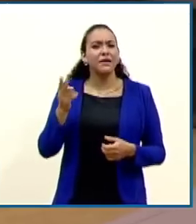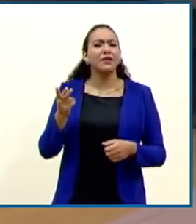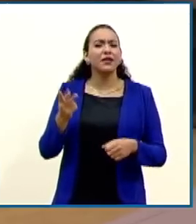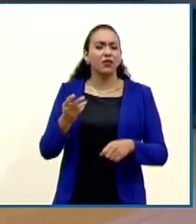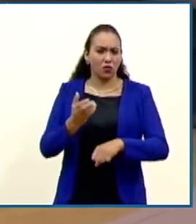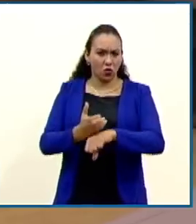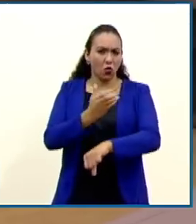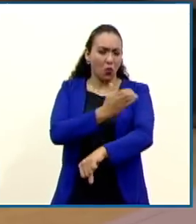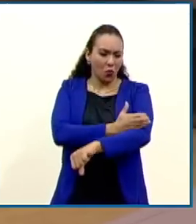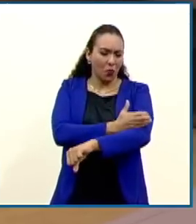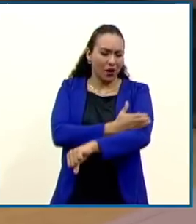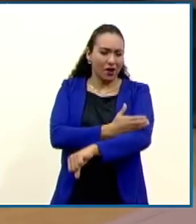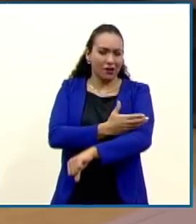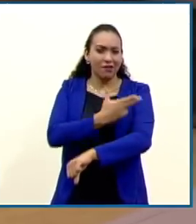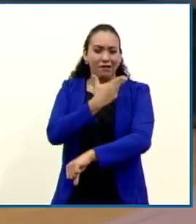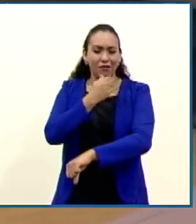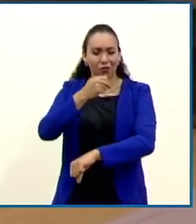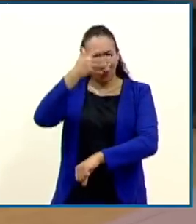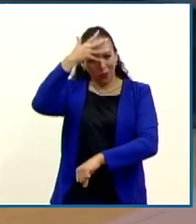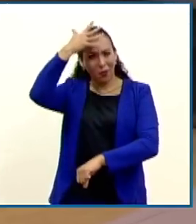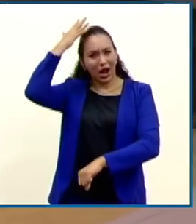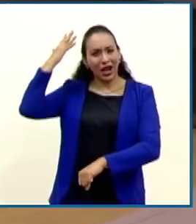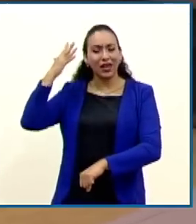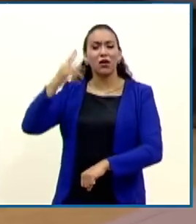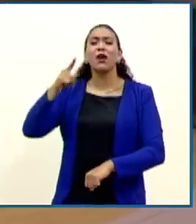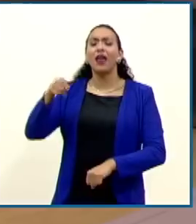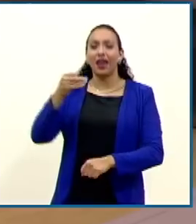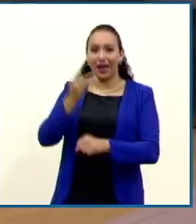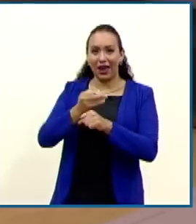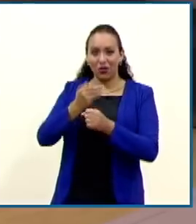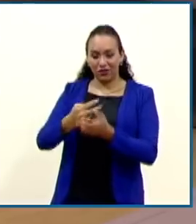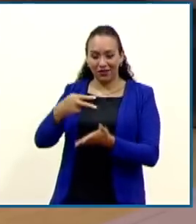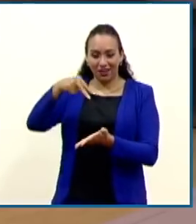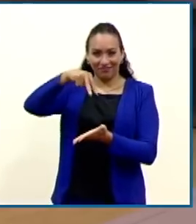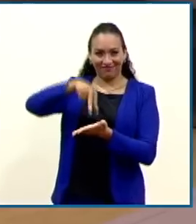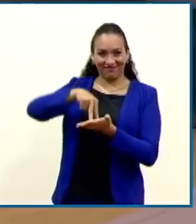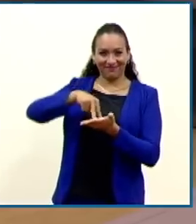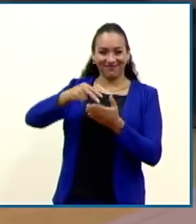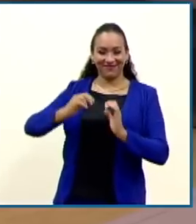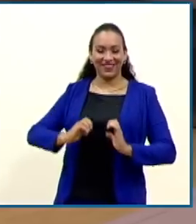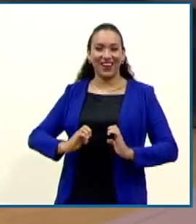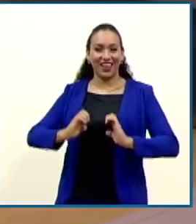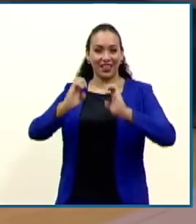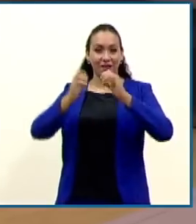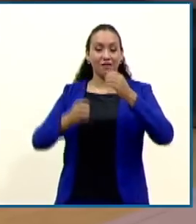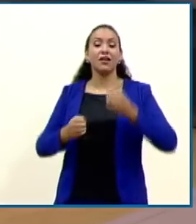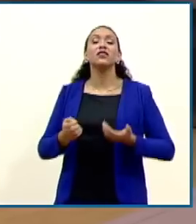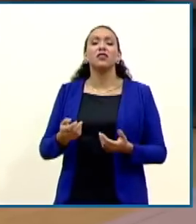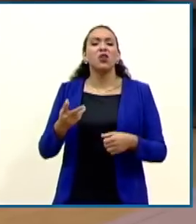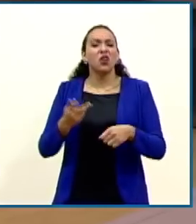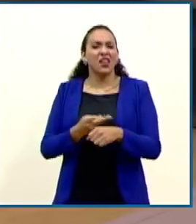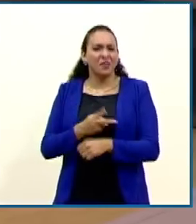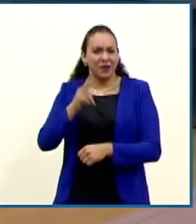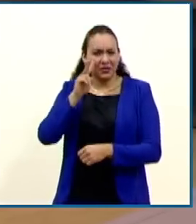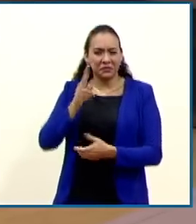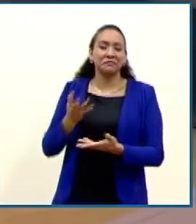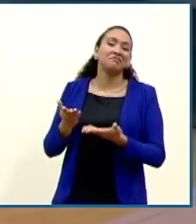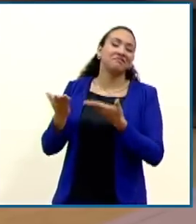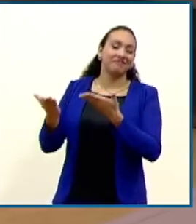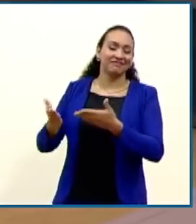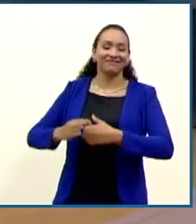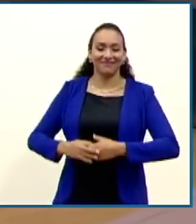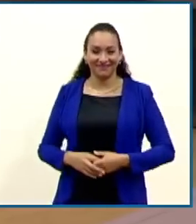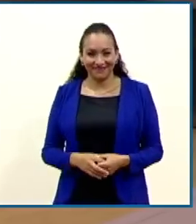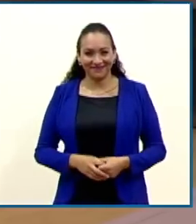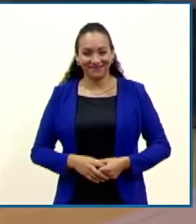compañero Mario López, quien tiene los detalles de lo que resolvió este día el Pleno del Tribunal Constitucional.